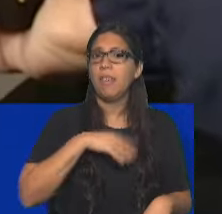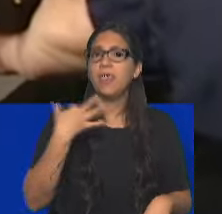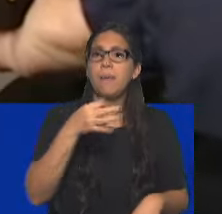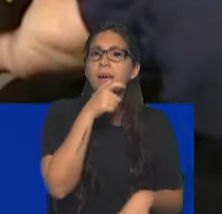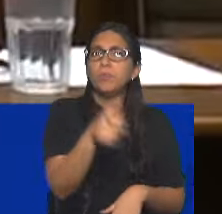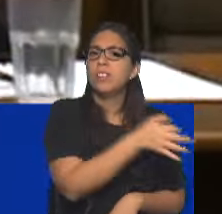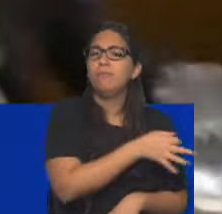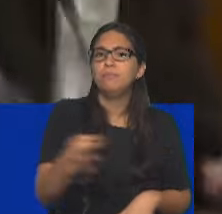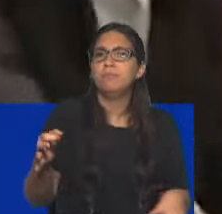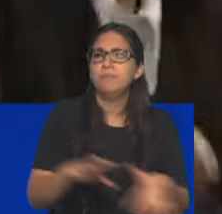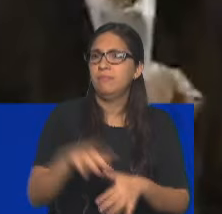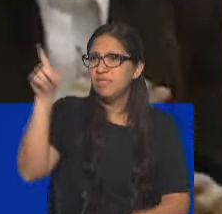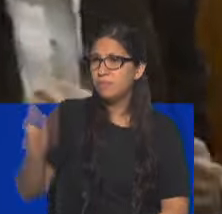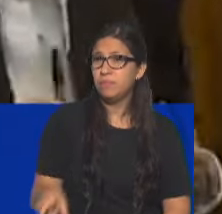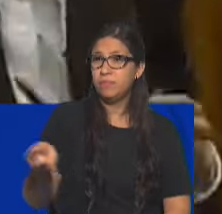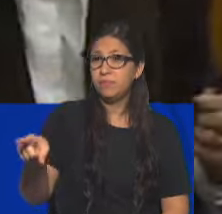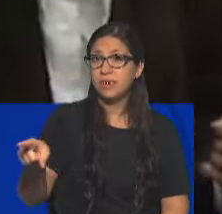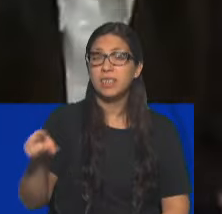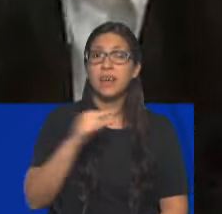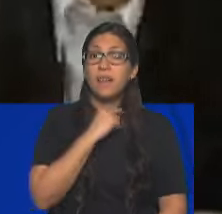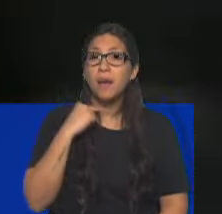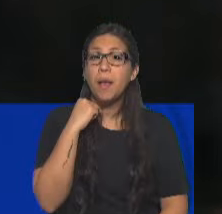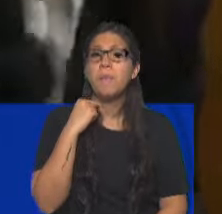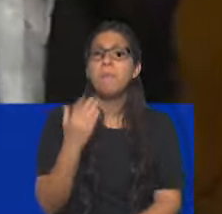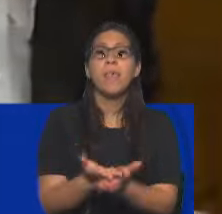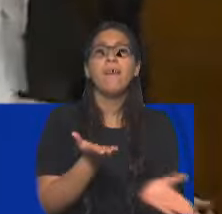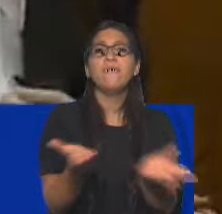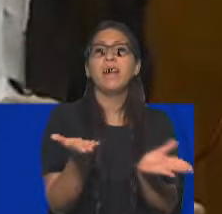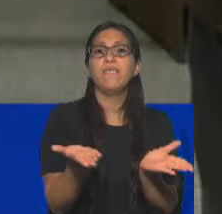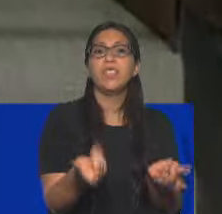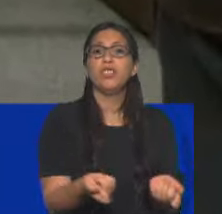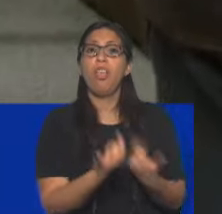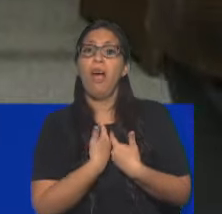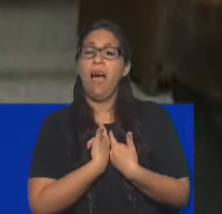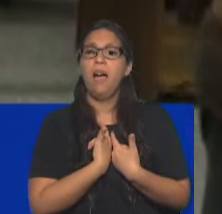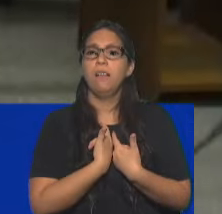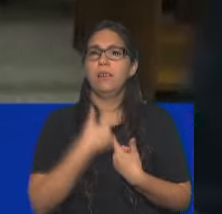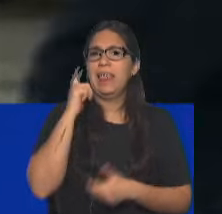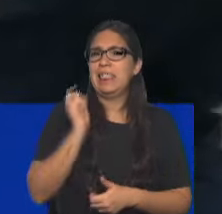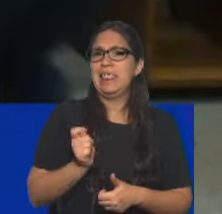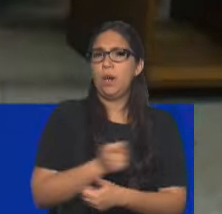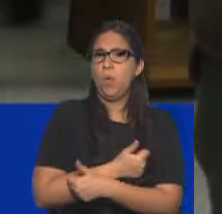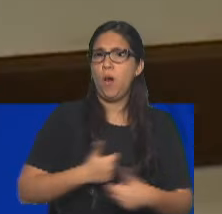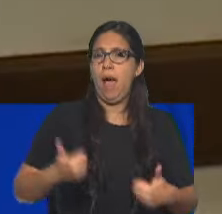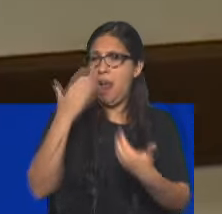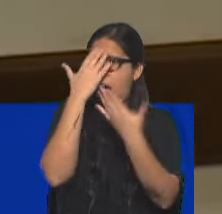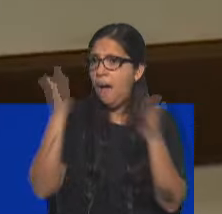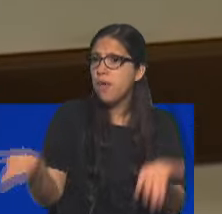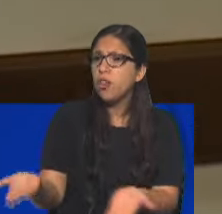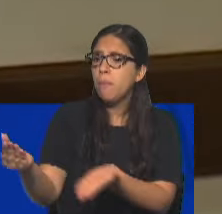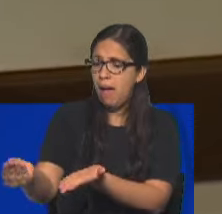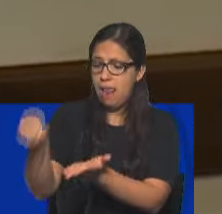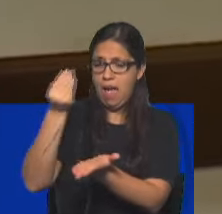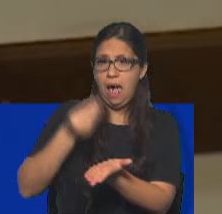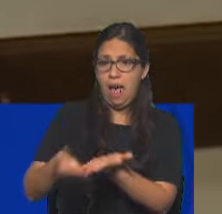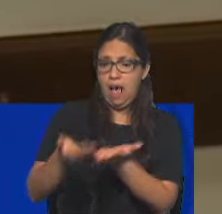¿no? Este sujeto ha solicitado este beneficio. El tribunal ha tenido, digamos, una amplitud para cuanto menos tratarlo